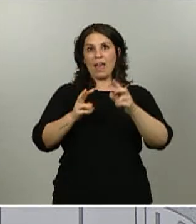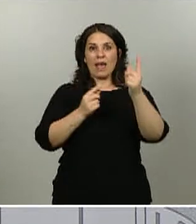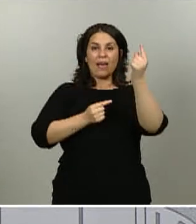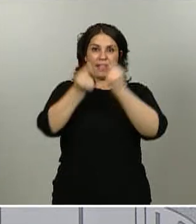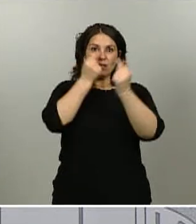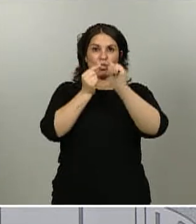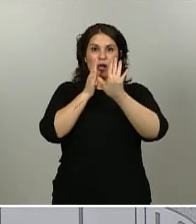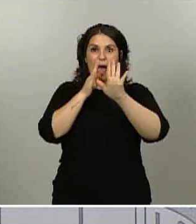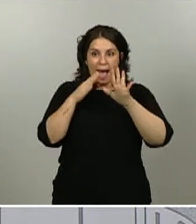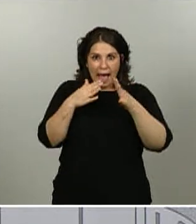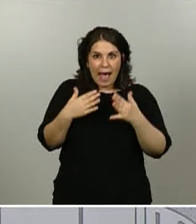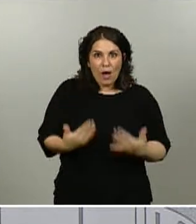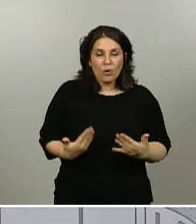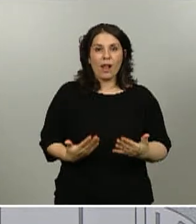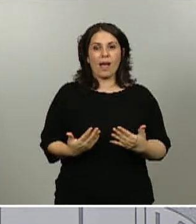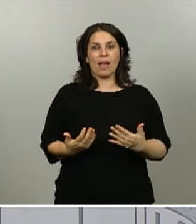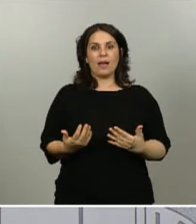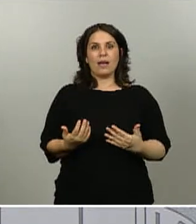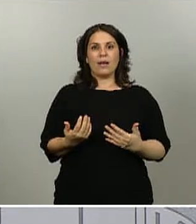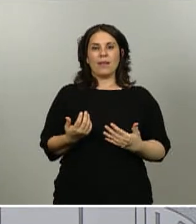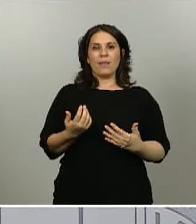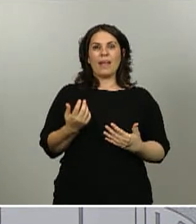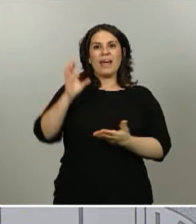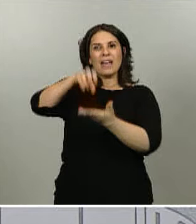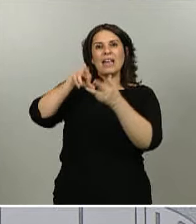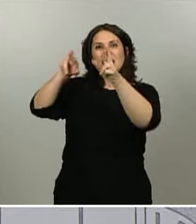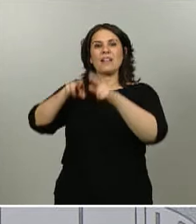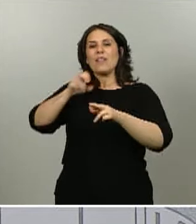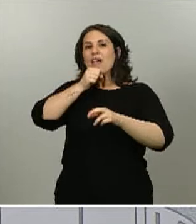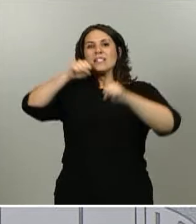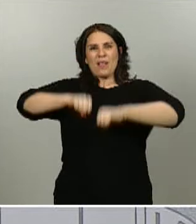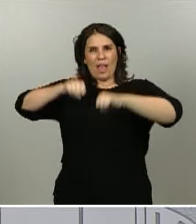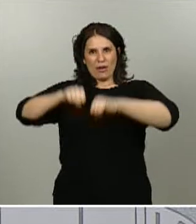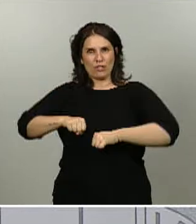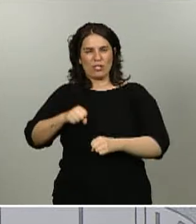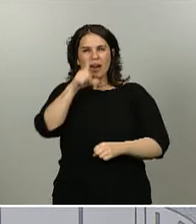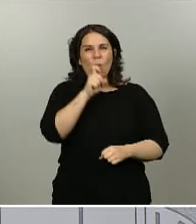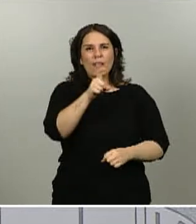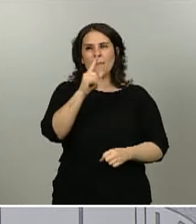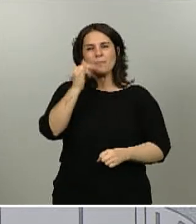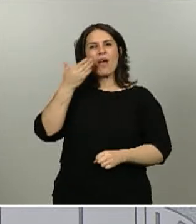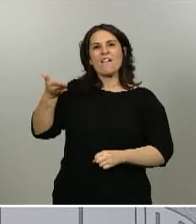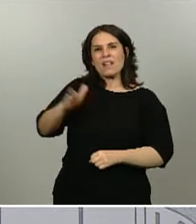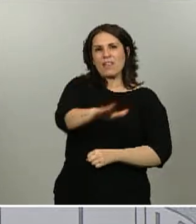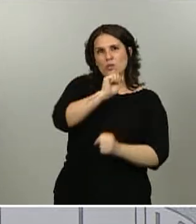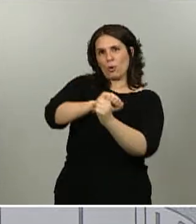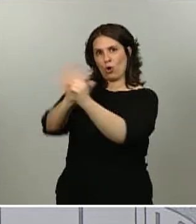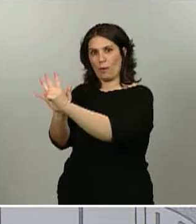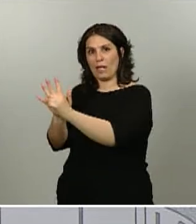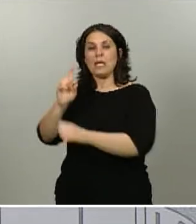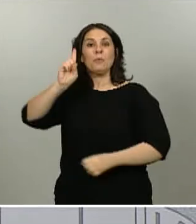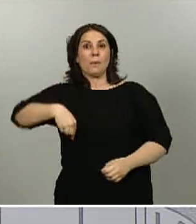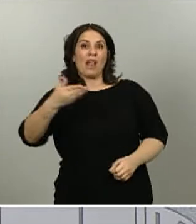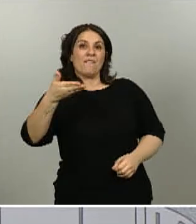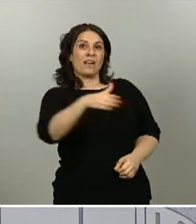disponibles de residencias de ancianos en los que, como recordarán, había fallecidos por coronavirus y había fallecidos con